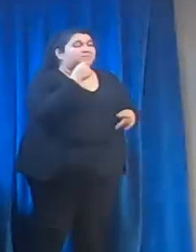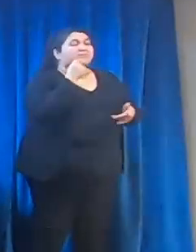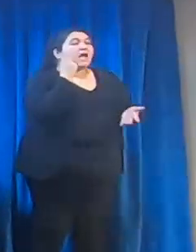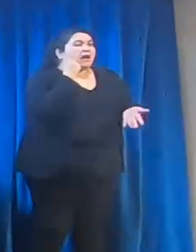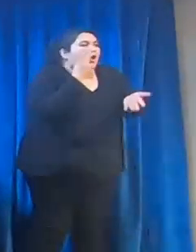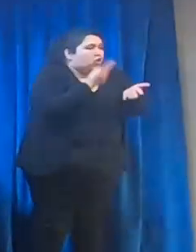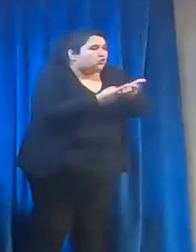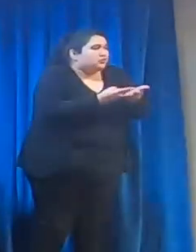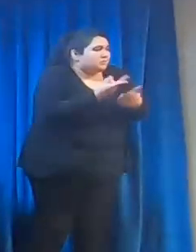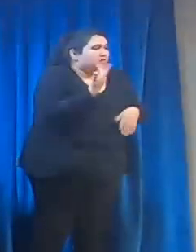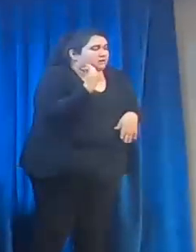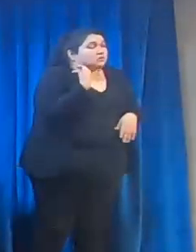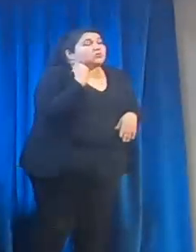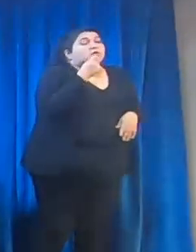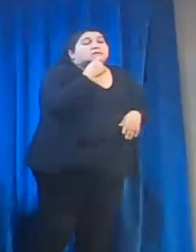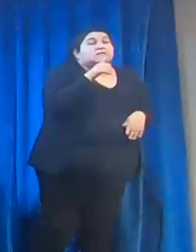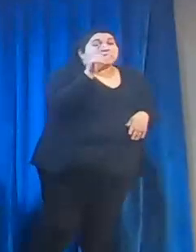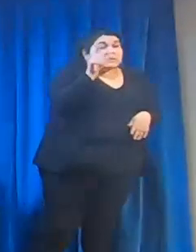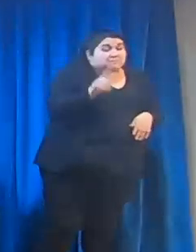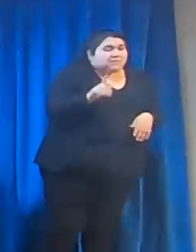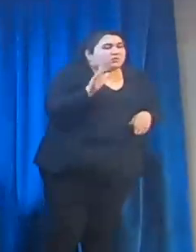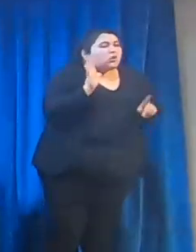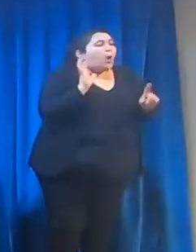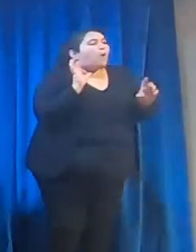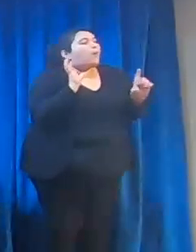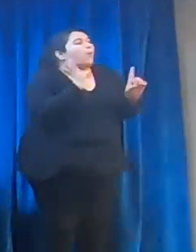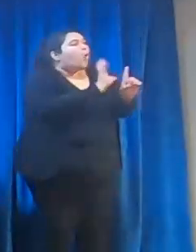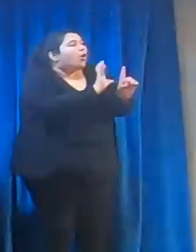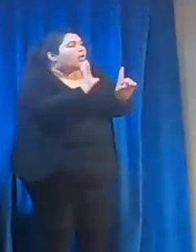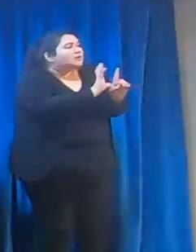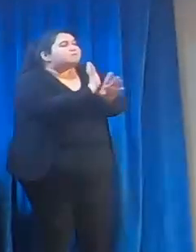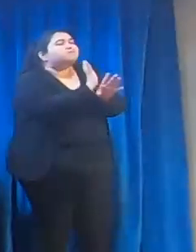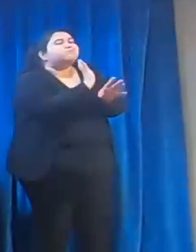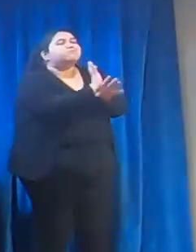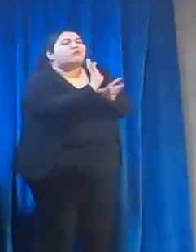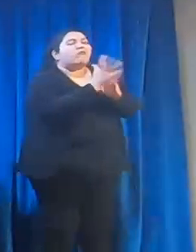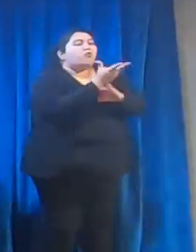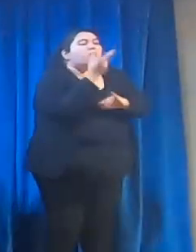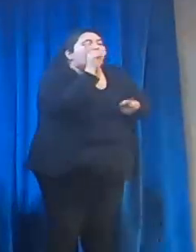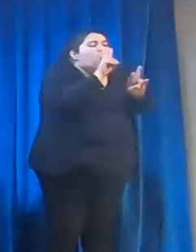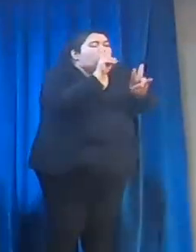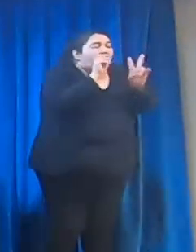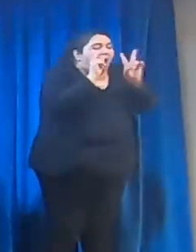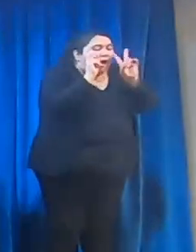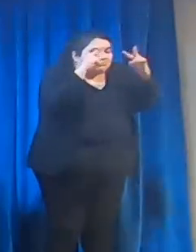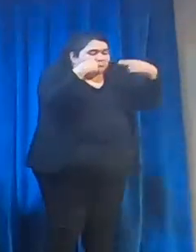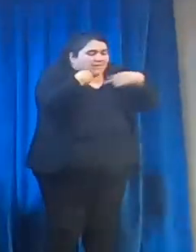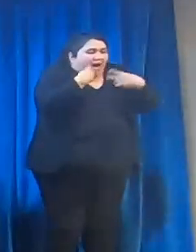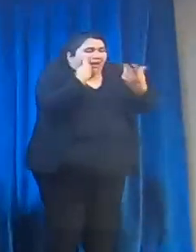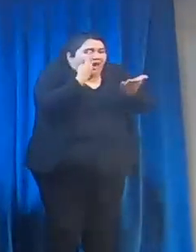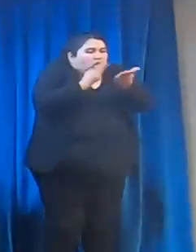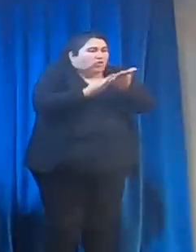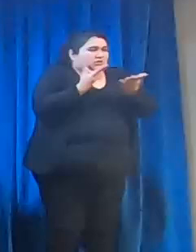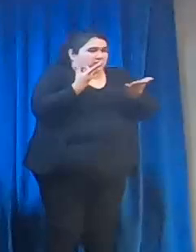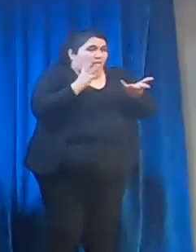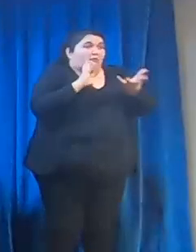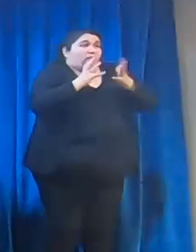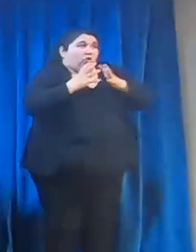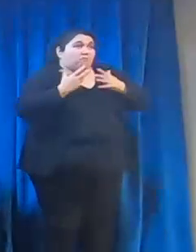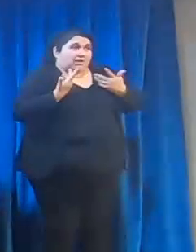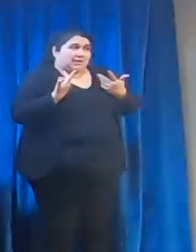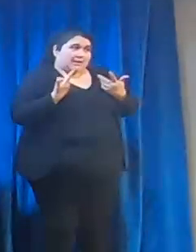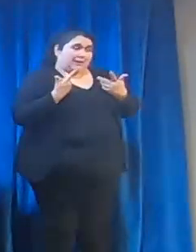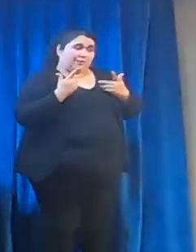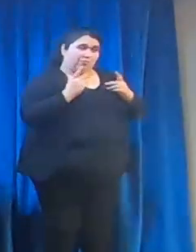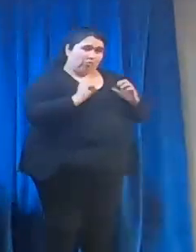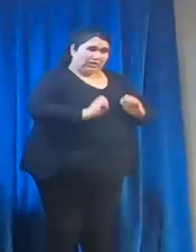yo estoy convencida de que el chico que hace bullying busca reconocimiento, busca ser reconocido de maneras que no están buenas, ¿no? Si yo le digo a una